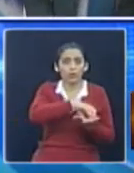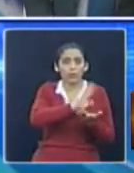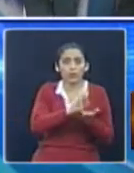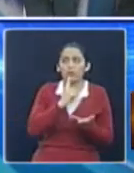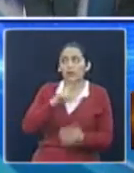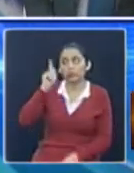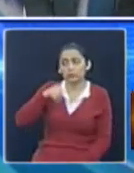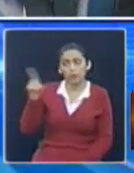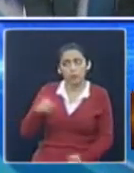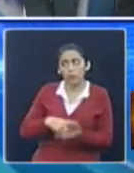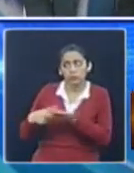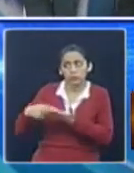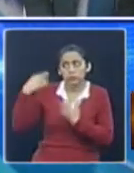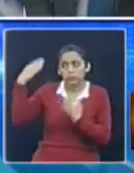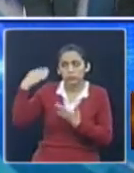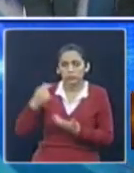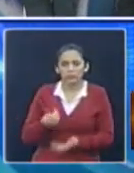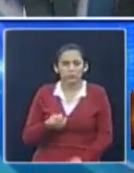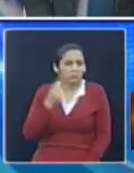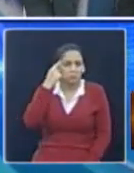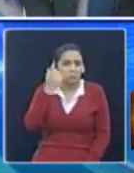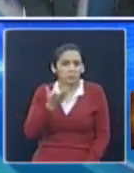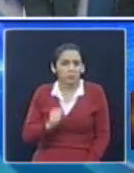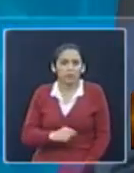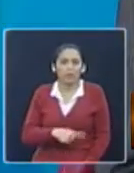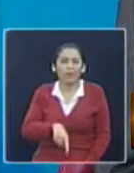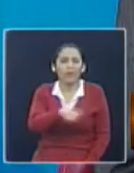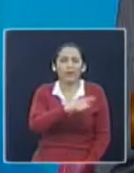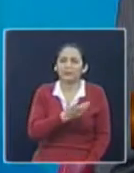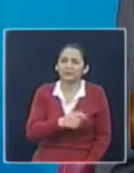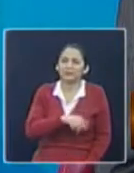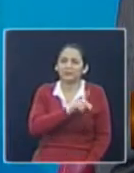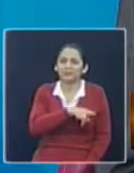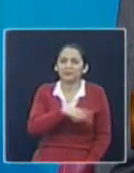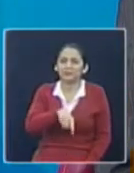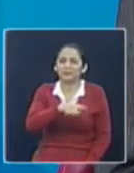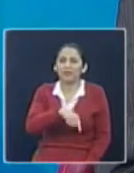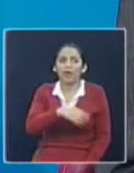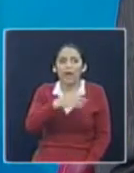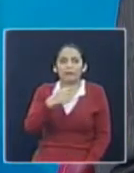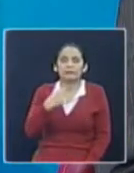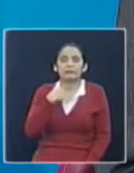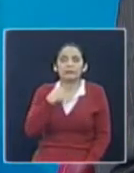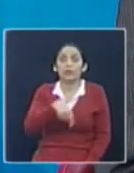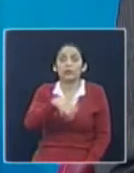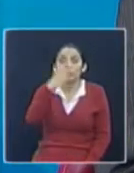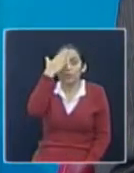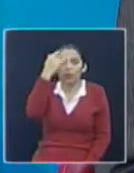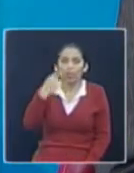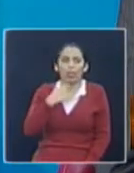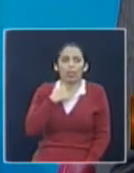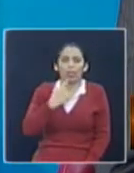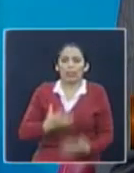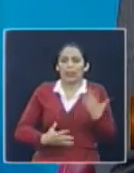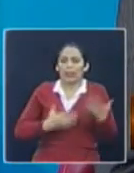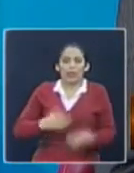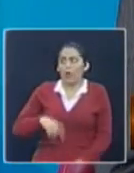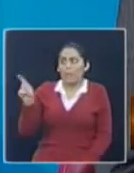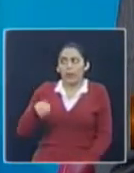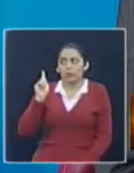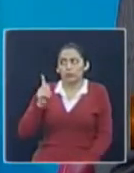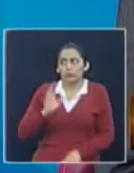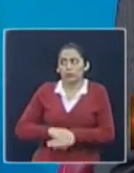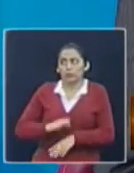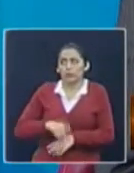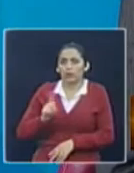Es simplemente las pataletas del ahogado porque sabe que están ahogados. ahogados en la corrupción aquellos a quienes